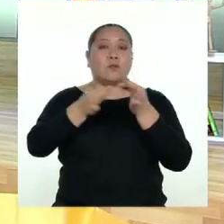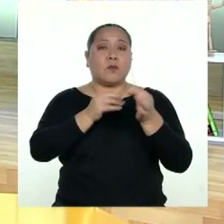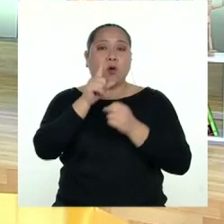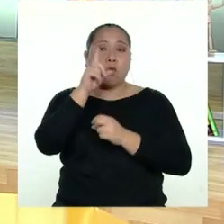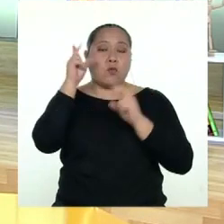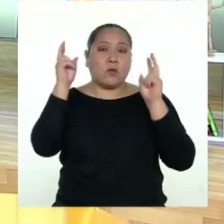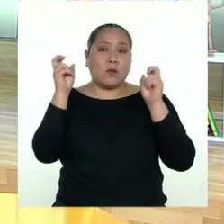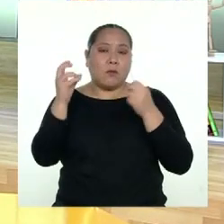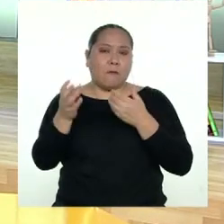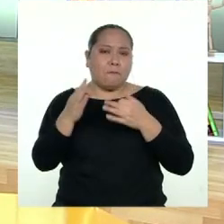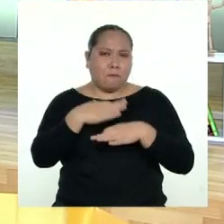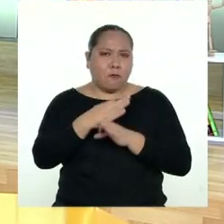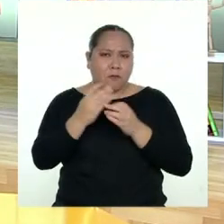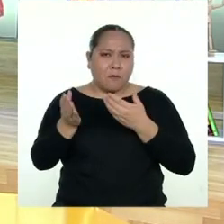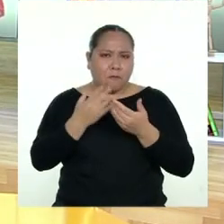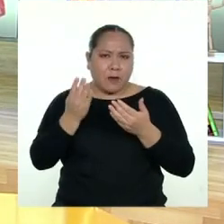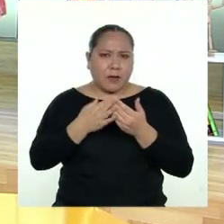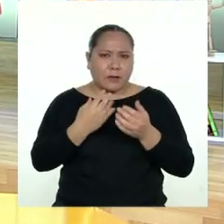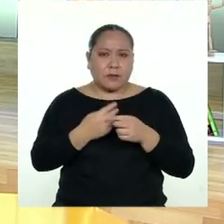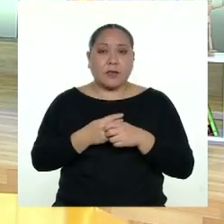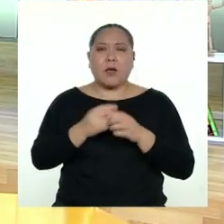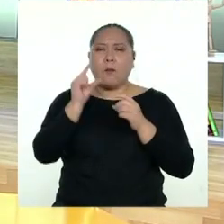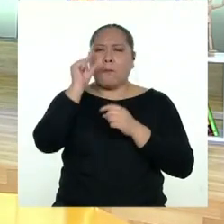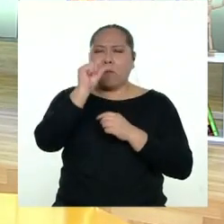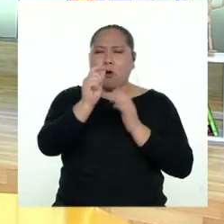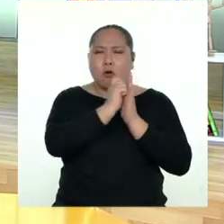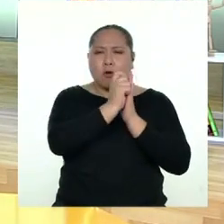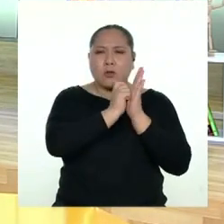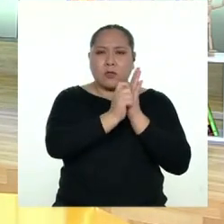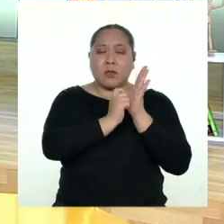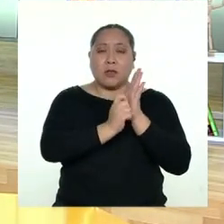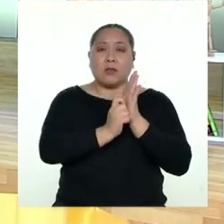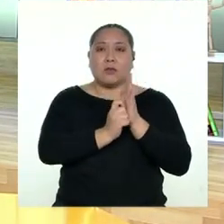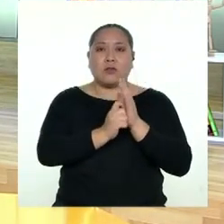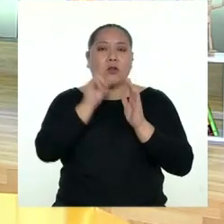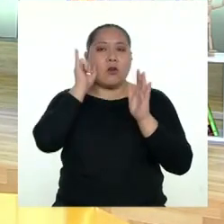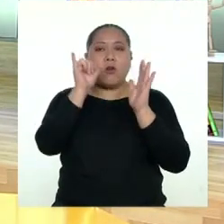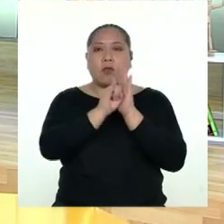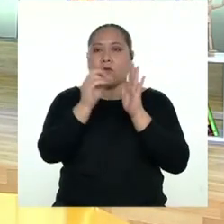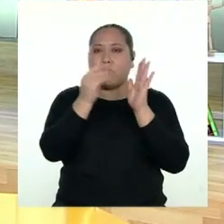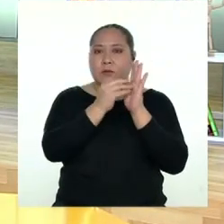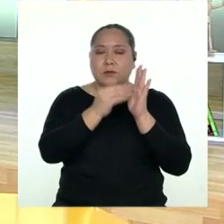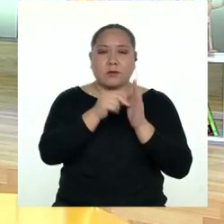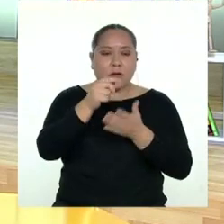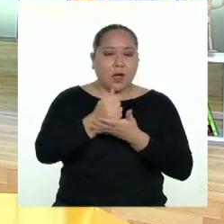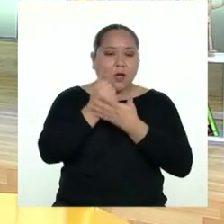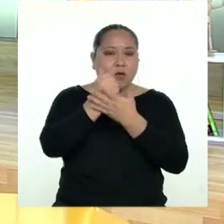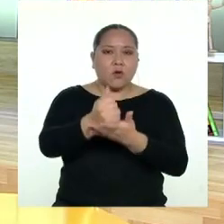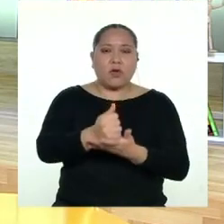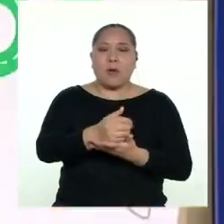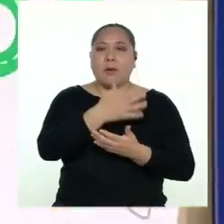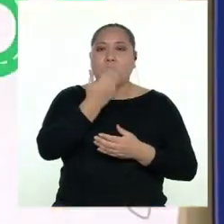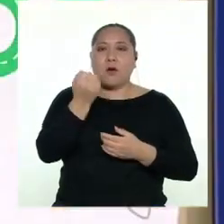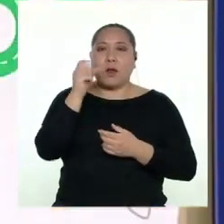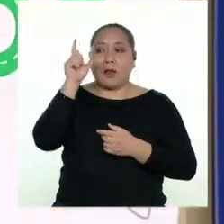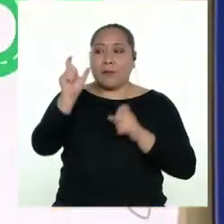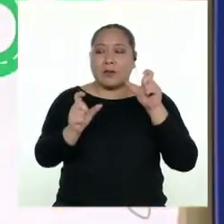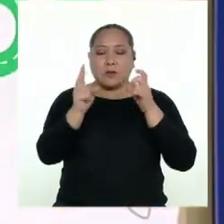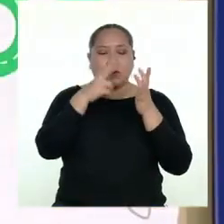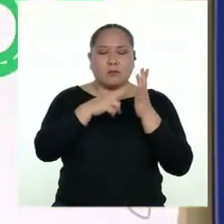forma simple, con poco texto y con recursos más visuales, lo cual lo hace mucho más amigable al lector.